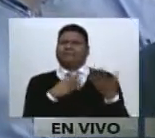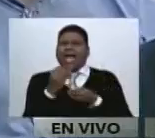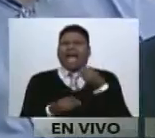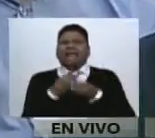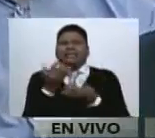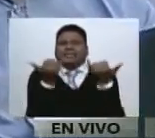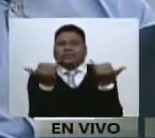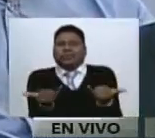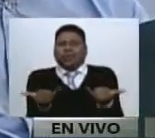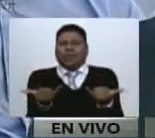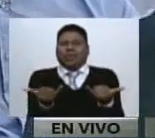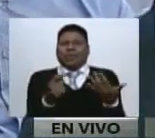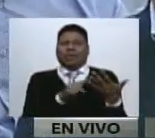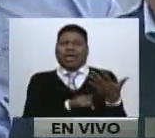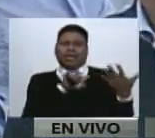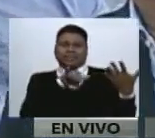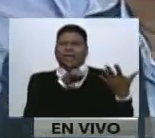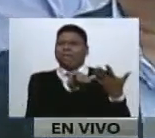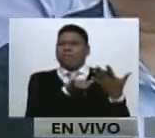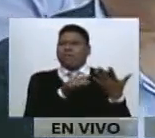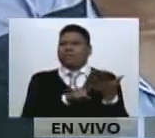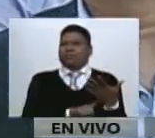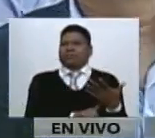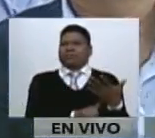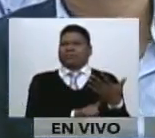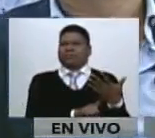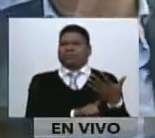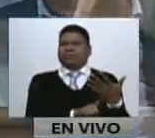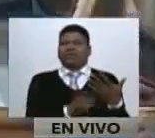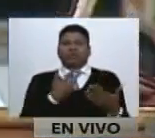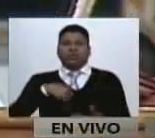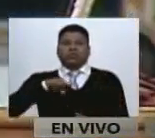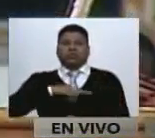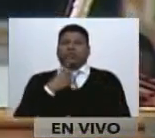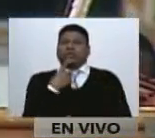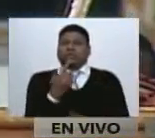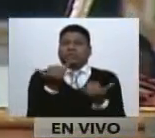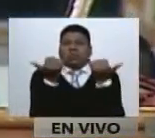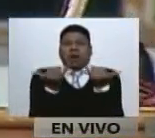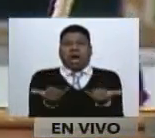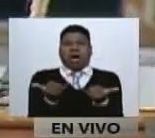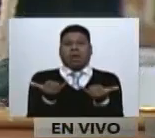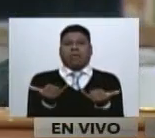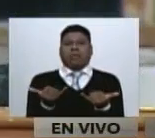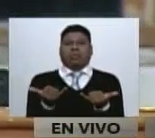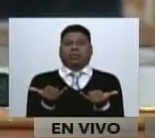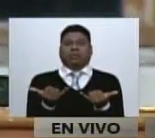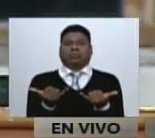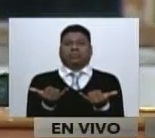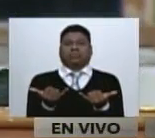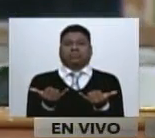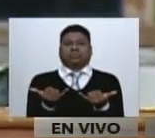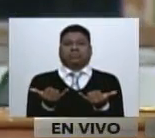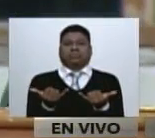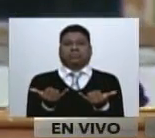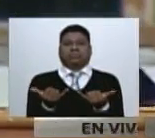realizando en ese momento. Y nosotros podemos decir exactamente lo mismo